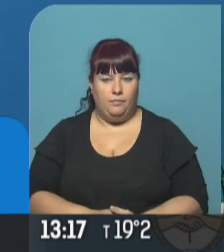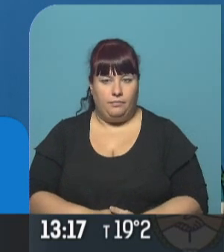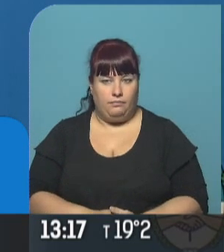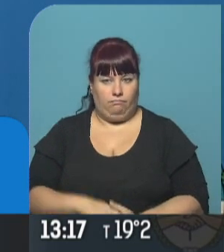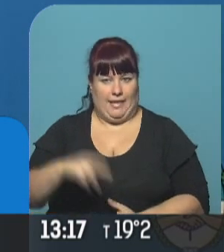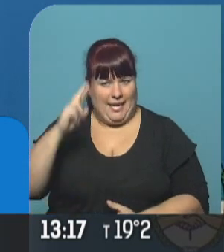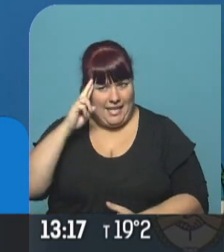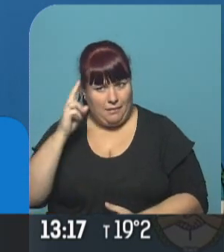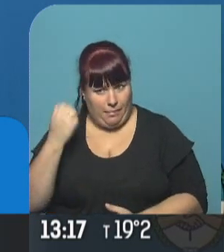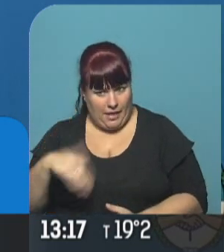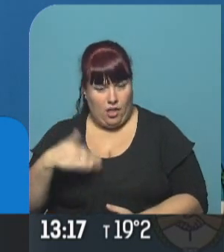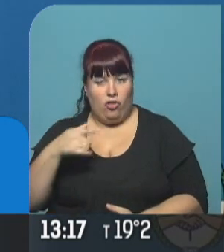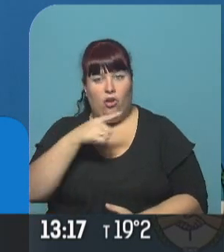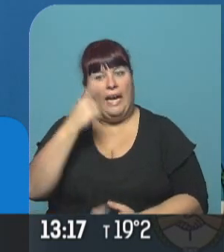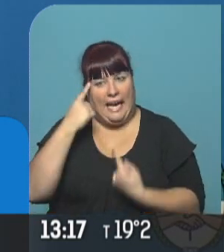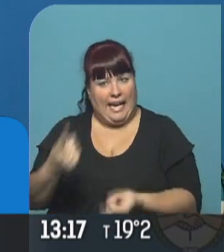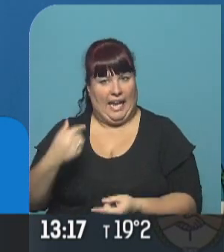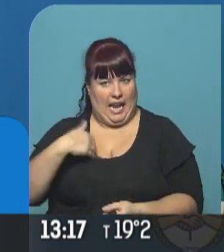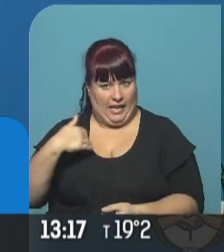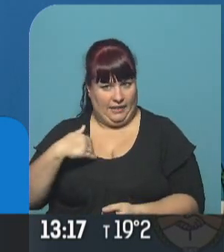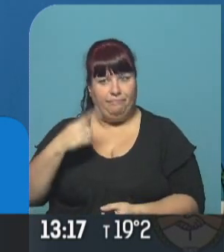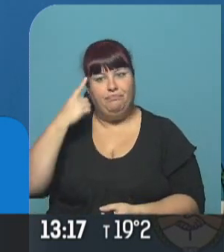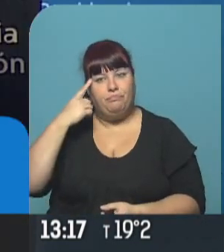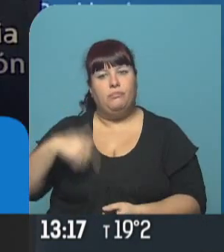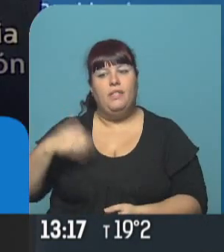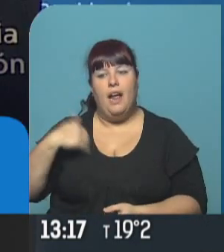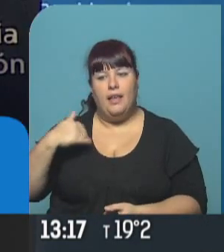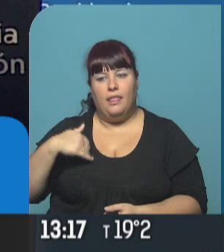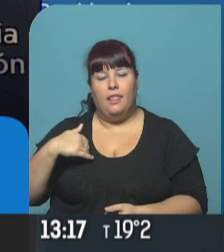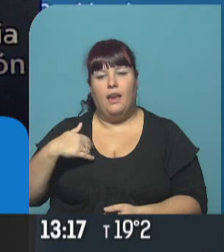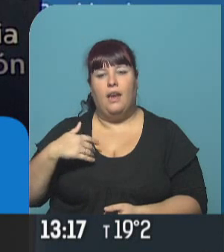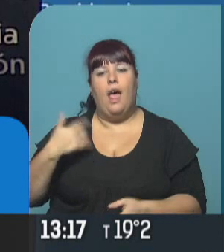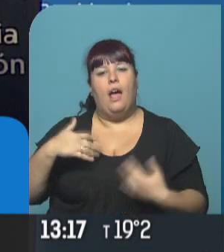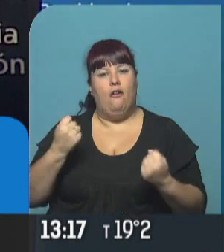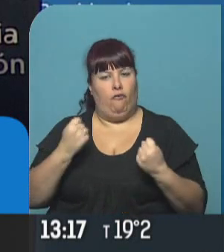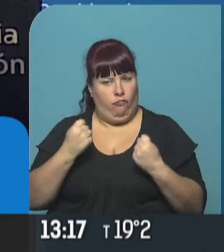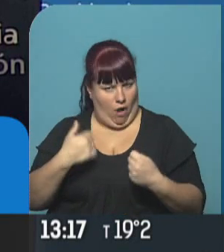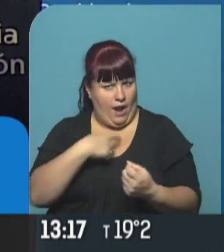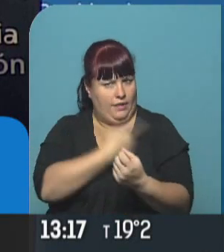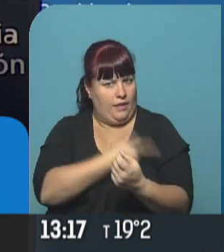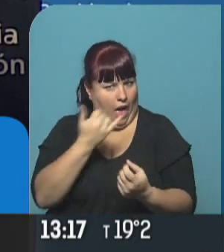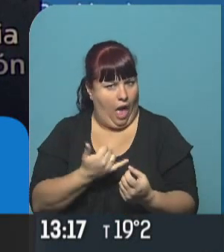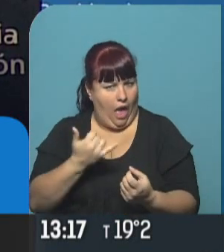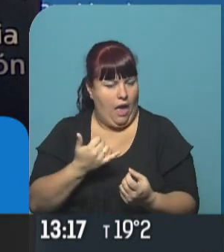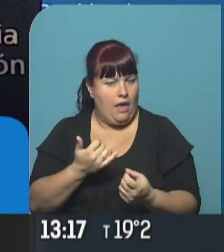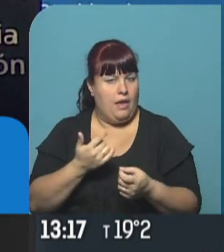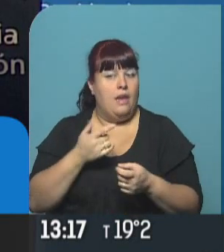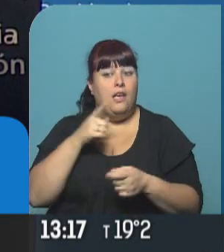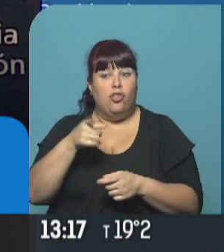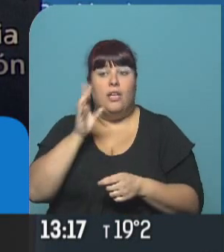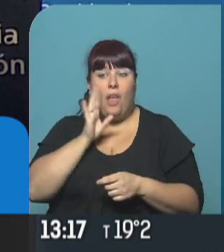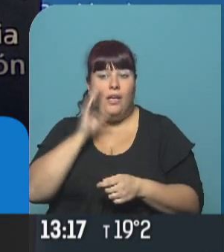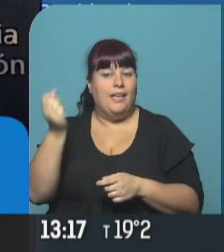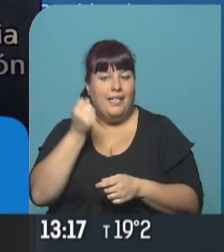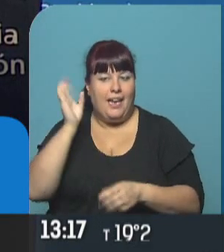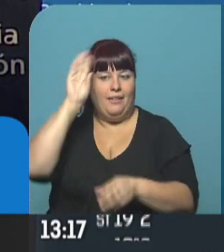enorme respeto, que cree en nuestro país, que cree que es un país que tiene una enorme potencialidad y en la cual los Estados Unidos